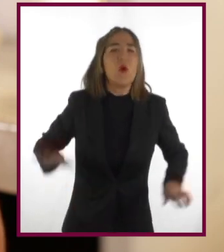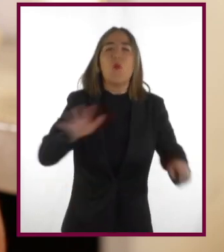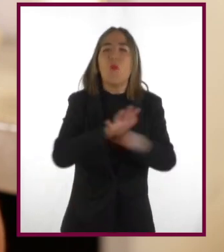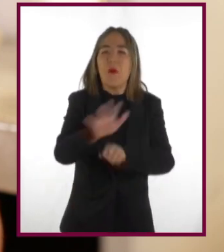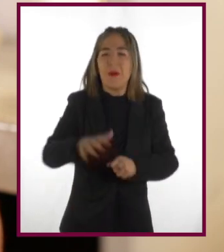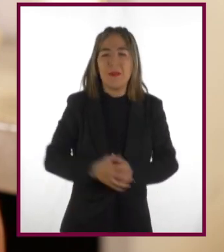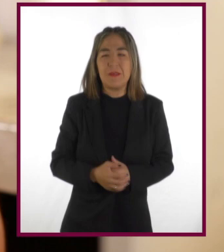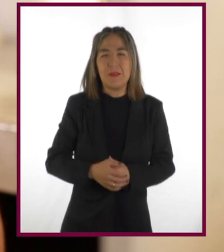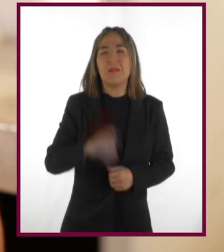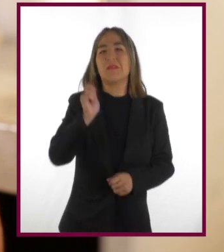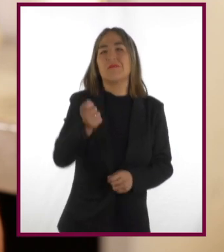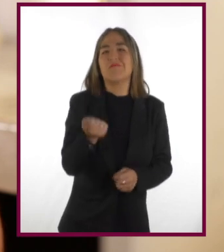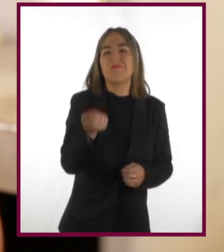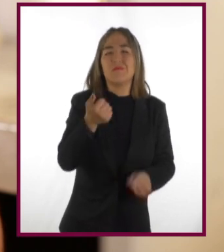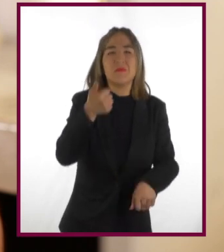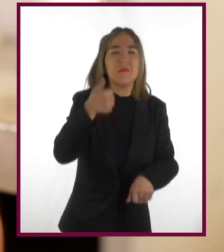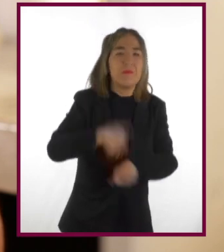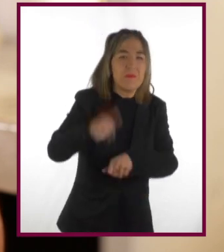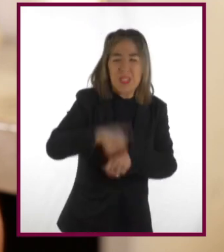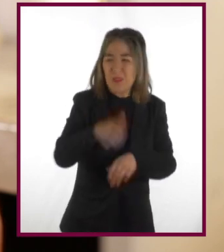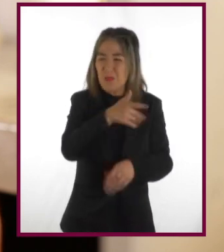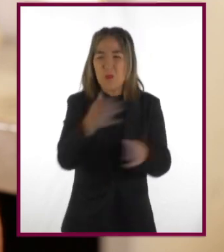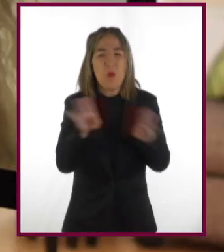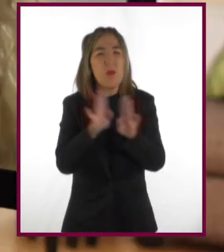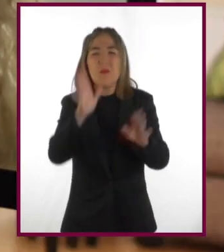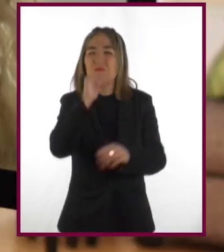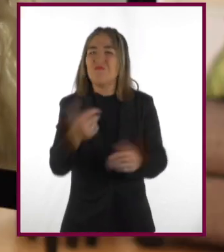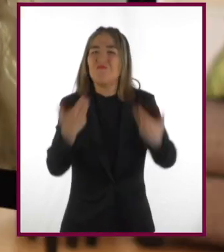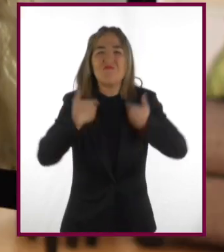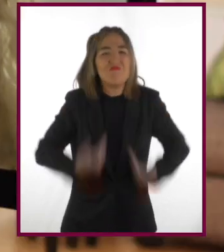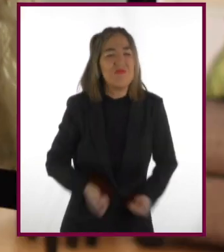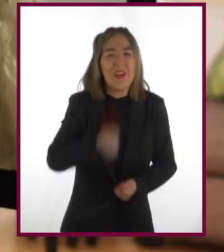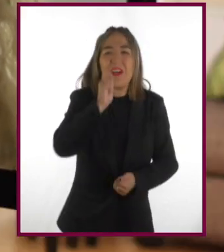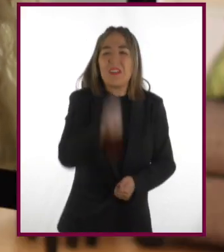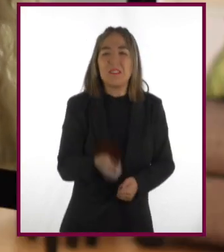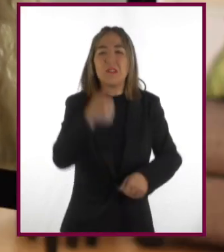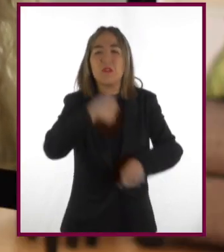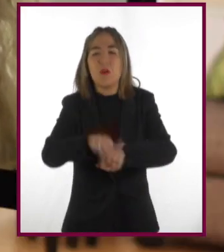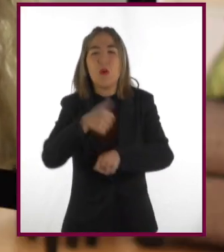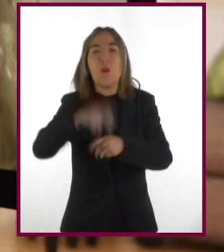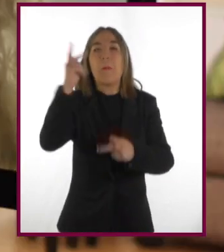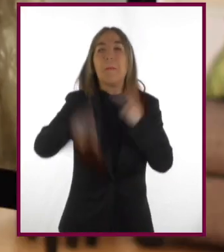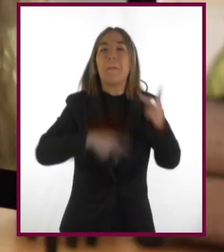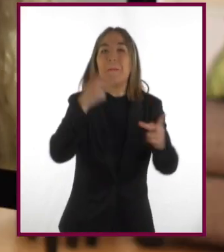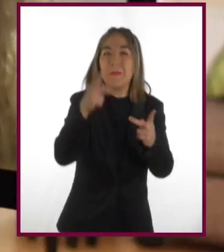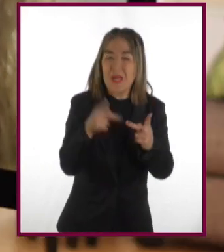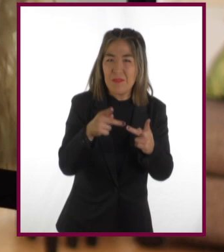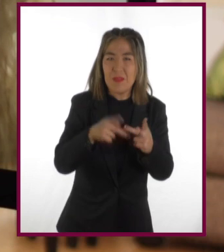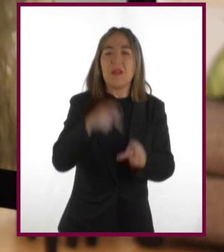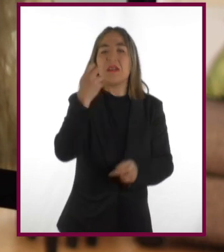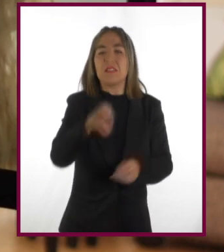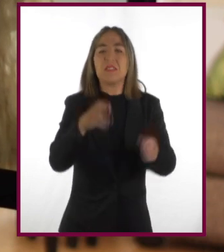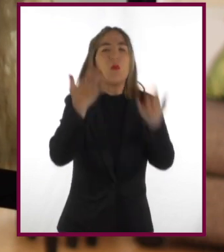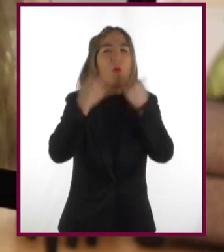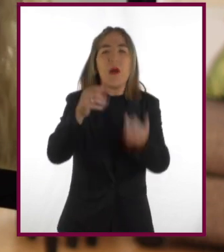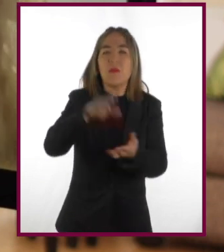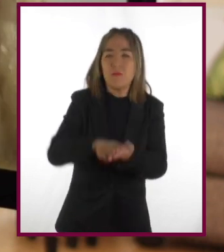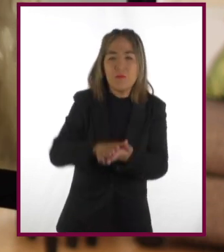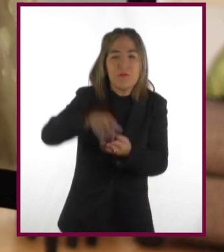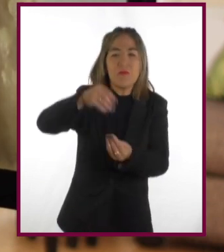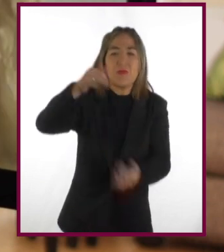como por ejemplo considerar los fluidos incompresibles o considerar los fluidos perfectos, entonces sin